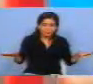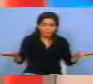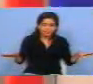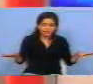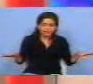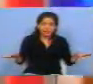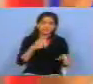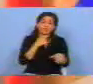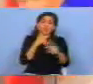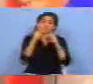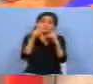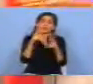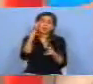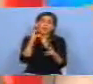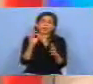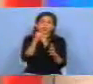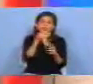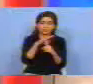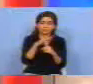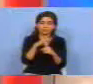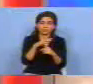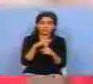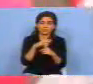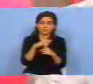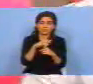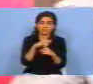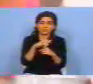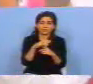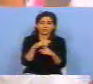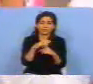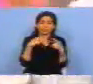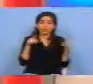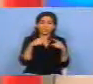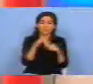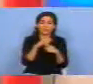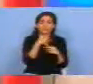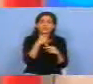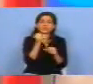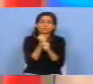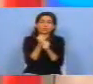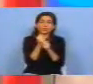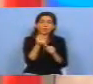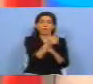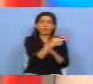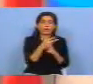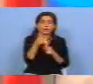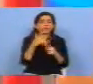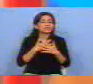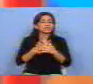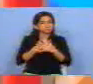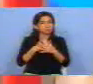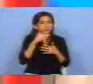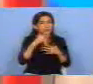noo yo quiero decir algo quier decir quiero decir al quiero decir algo Yo quiero decir que trabajo con gente que respeto Lucho sabes que te